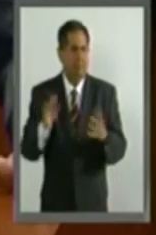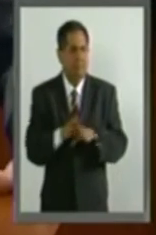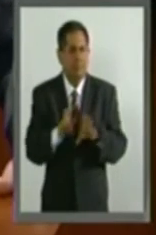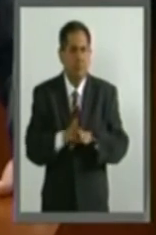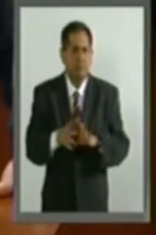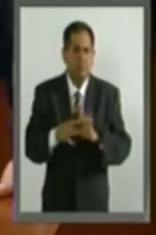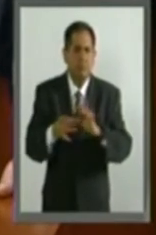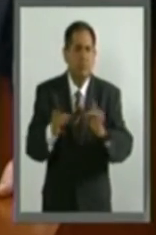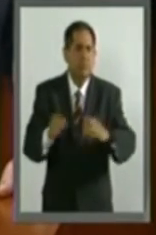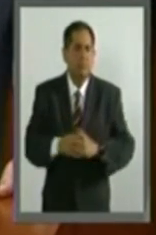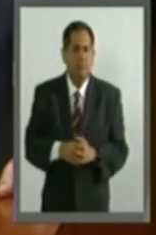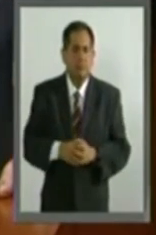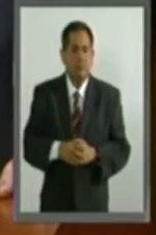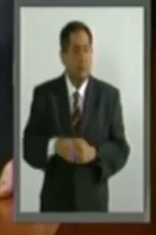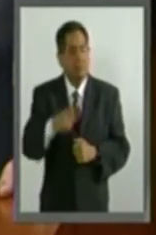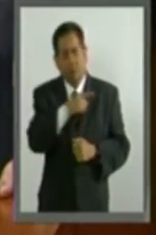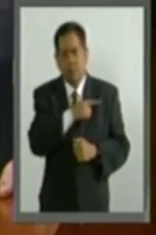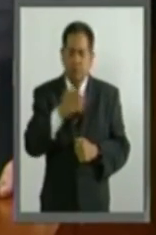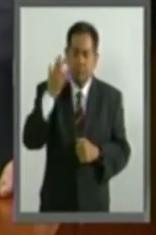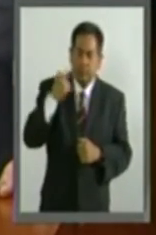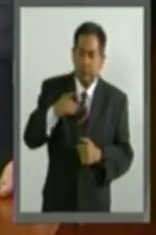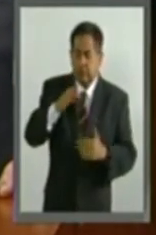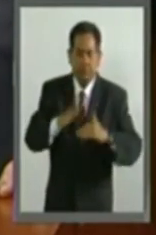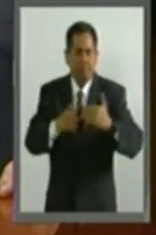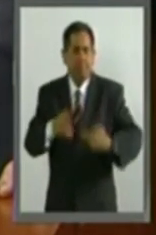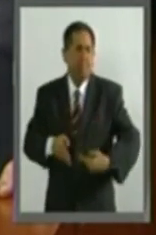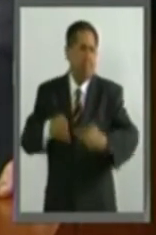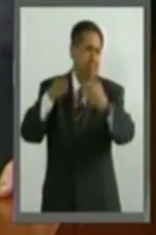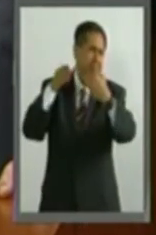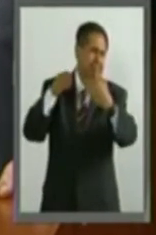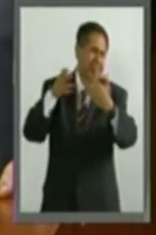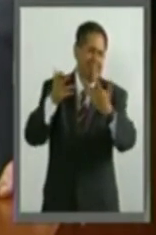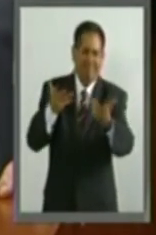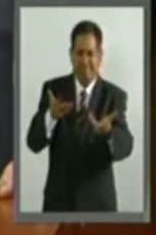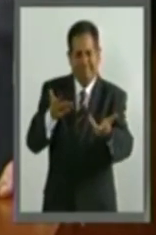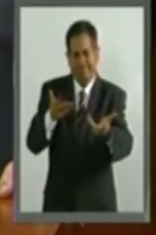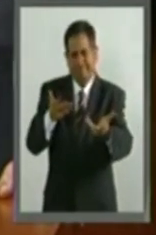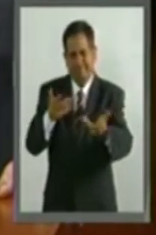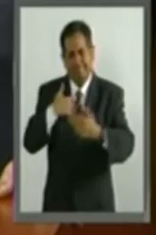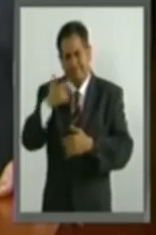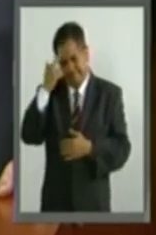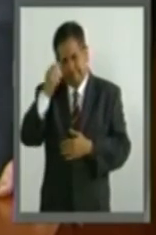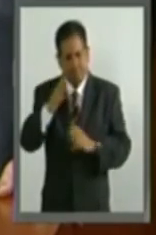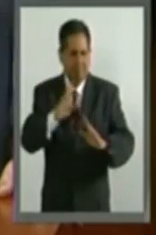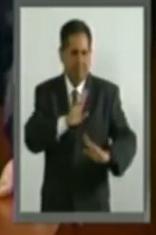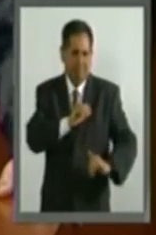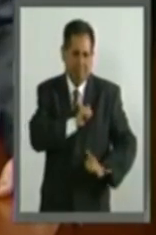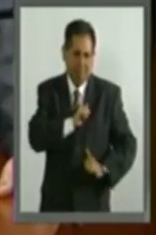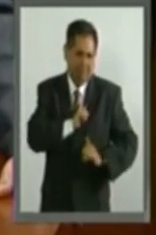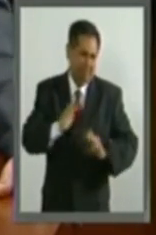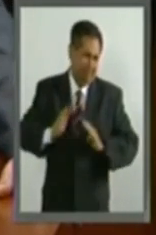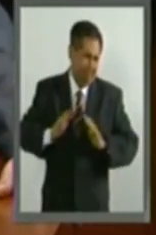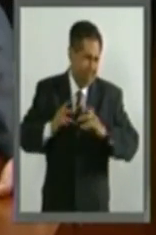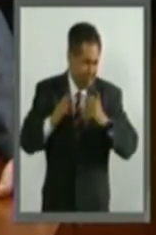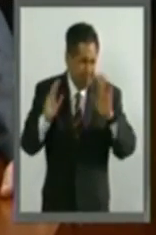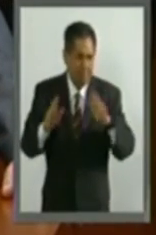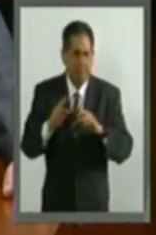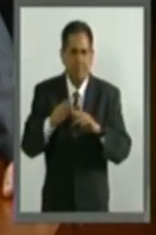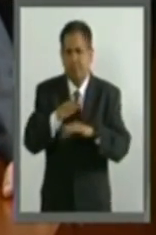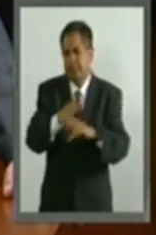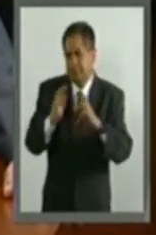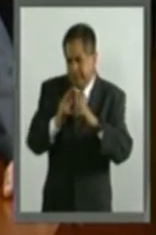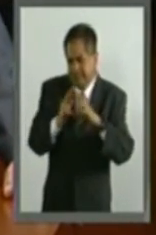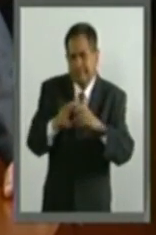aspectos que justificaban los muros, aspectos militares, aspectos